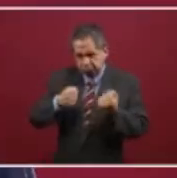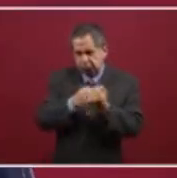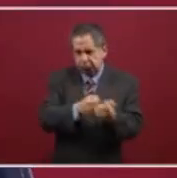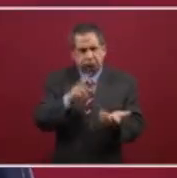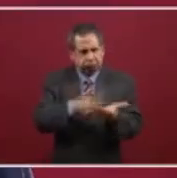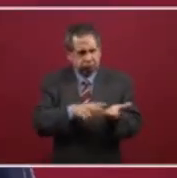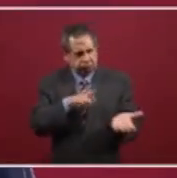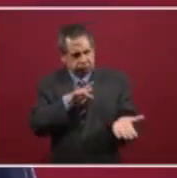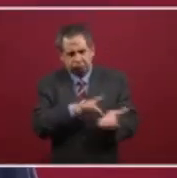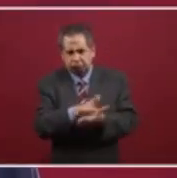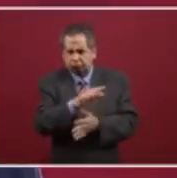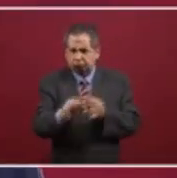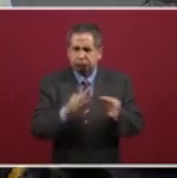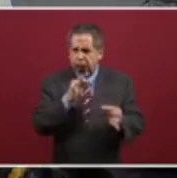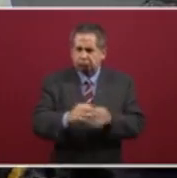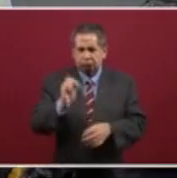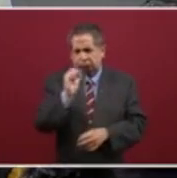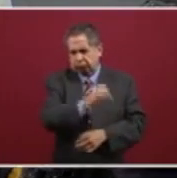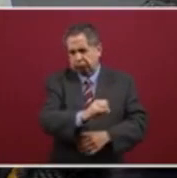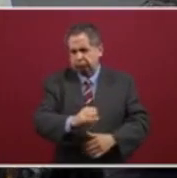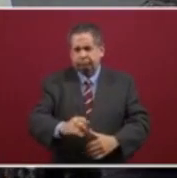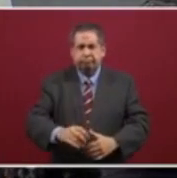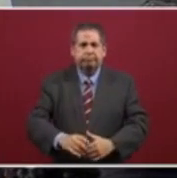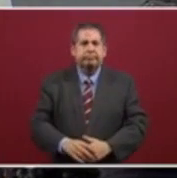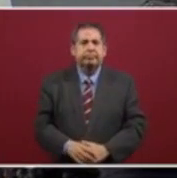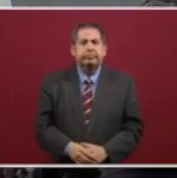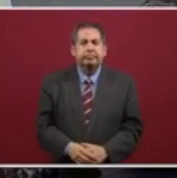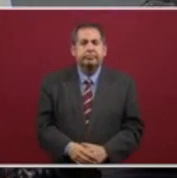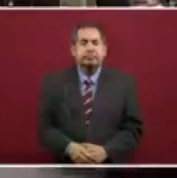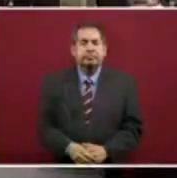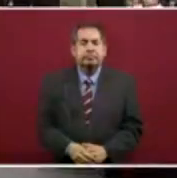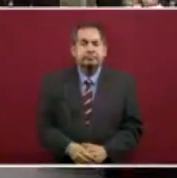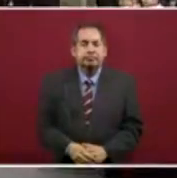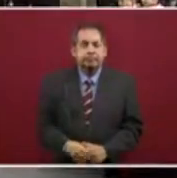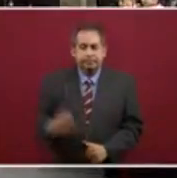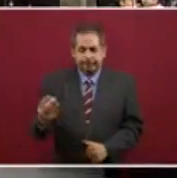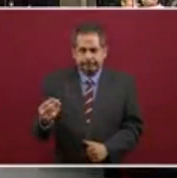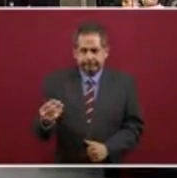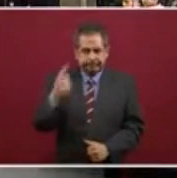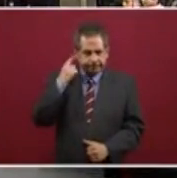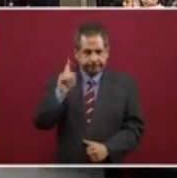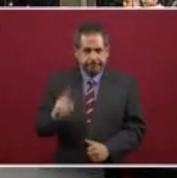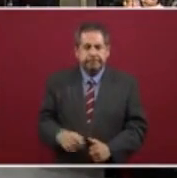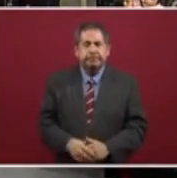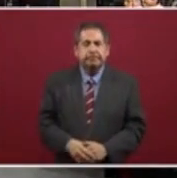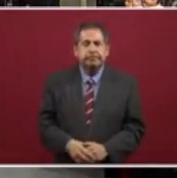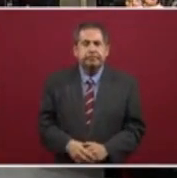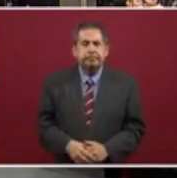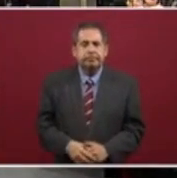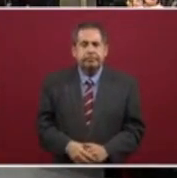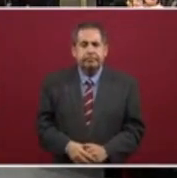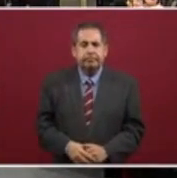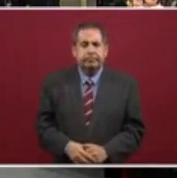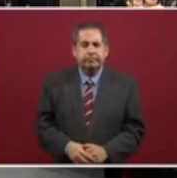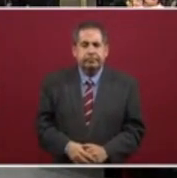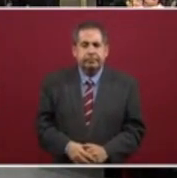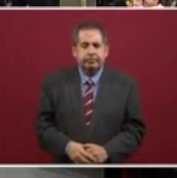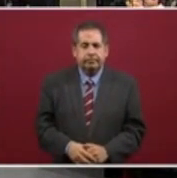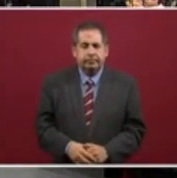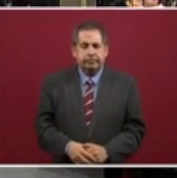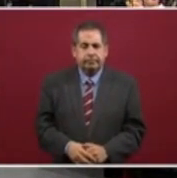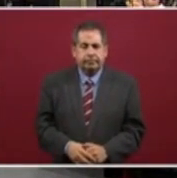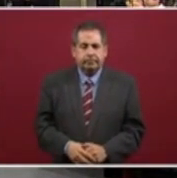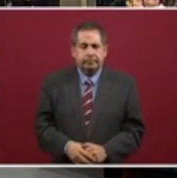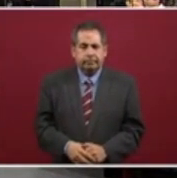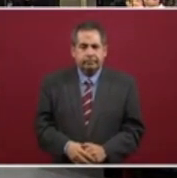avalo, lo apoyo. Dice Trump que México necesita a Estados Unidos y no a Estados Unidos a México. ¿Qué responde al